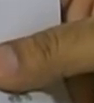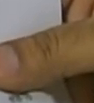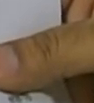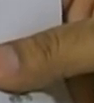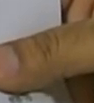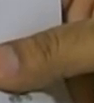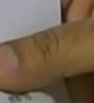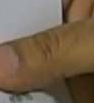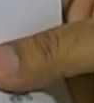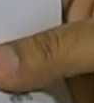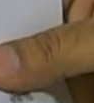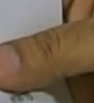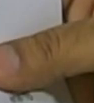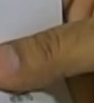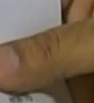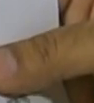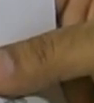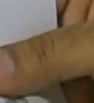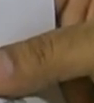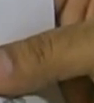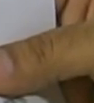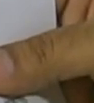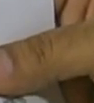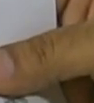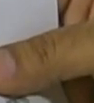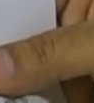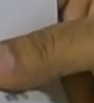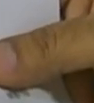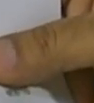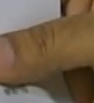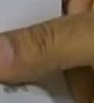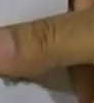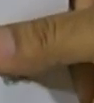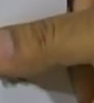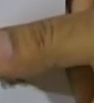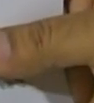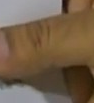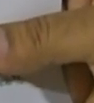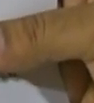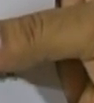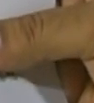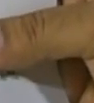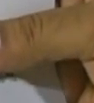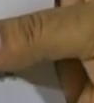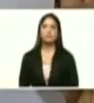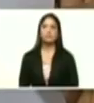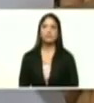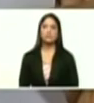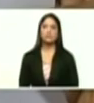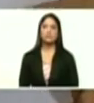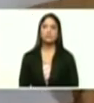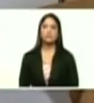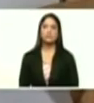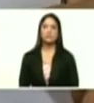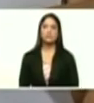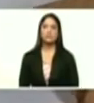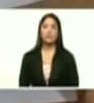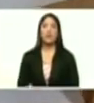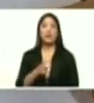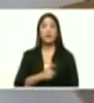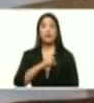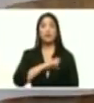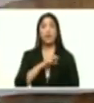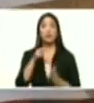Luego, en enero 2014, comienza exactamente, enero 2014,